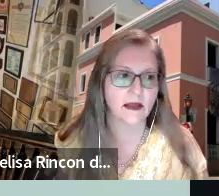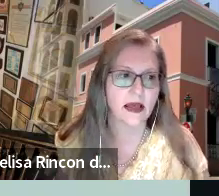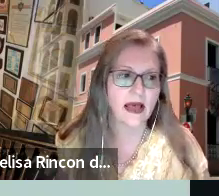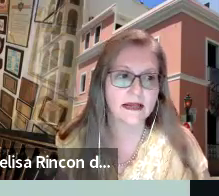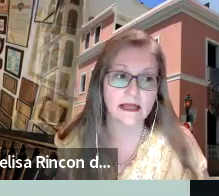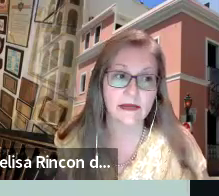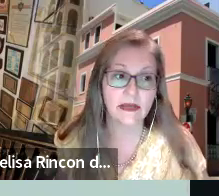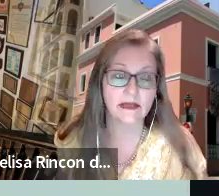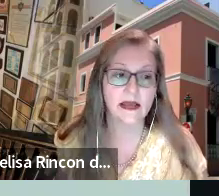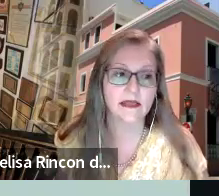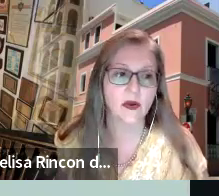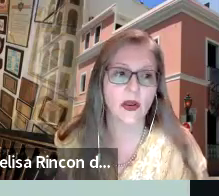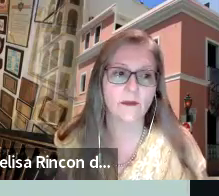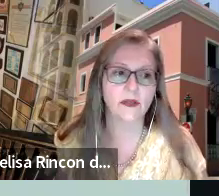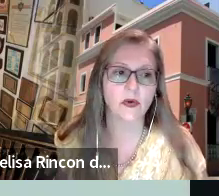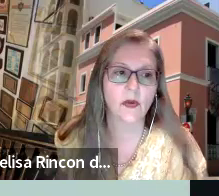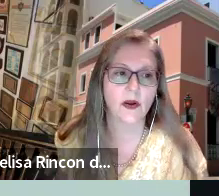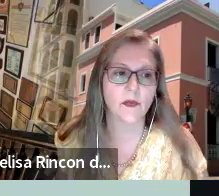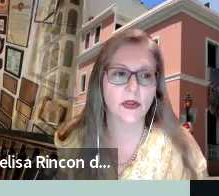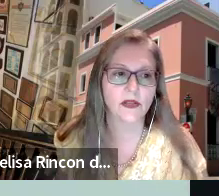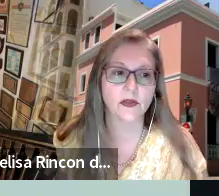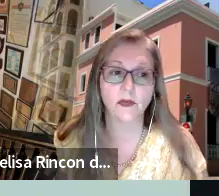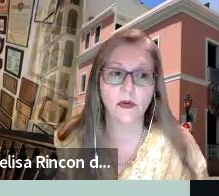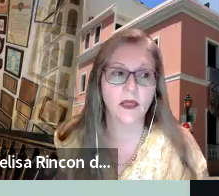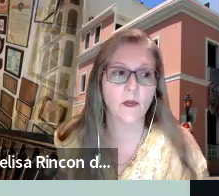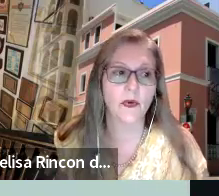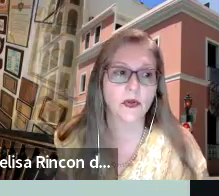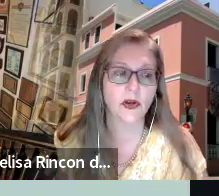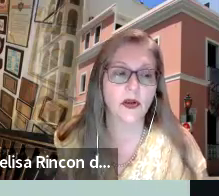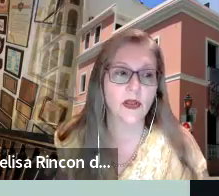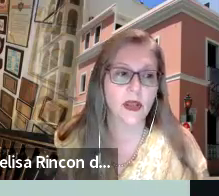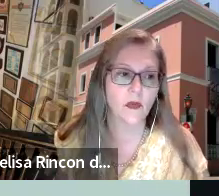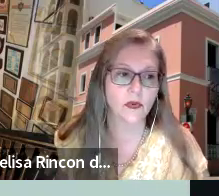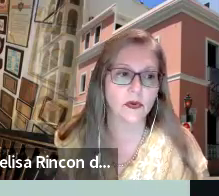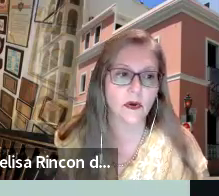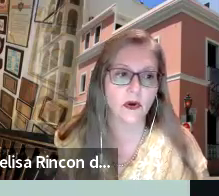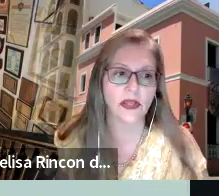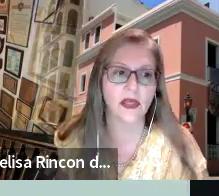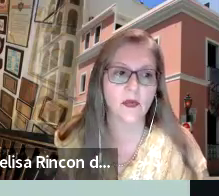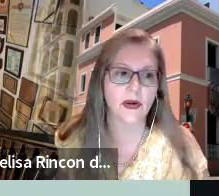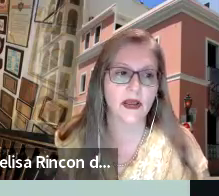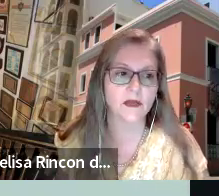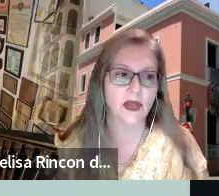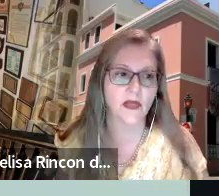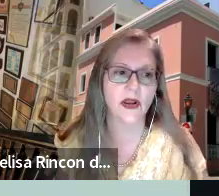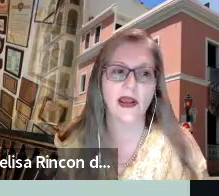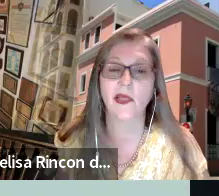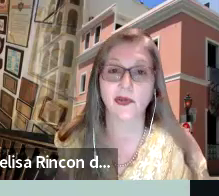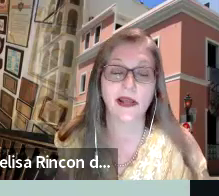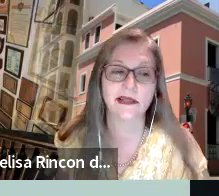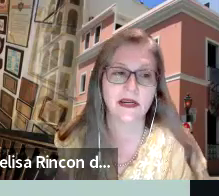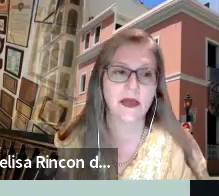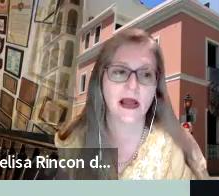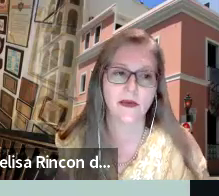derivadas. Recientemente entregó un capítulo para un proyecto titulado Puerto Rico y el Mundo, coordinado por la historiadora